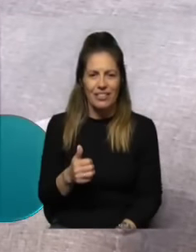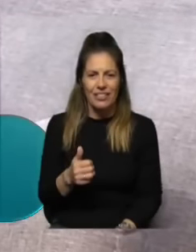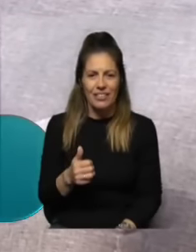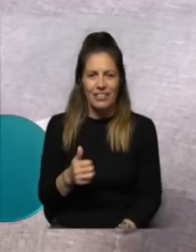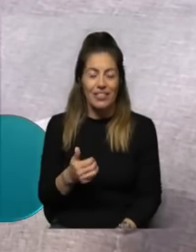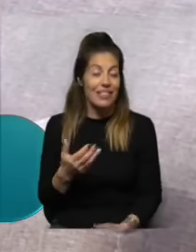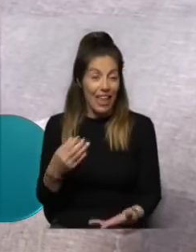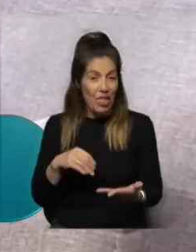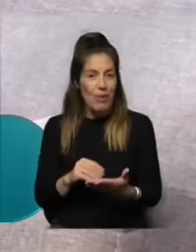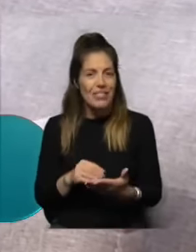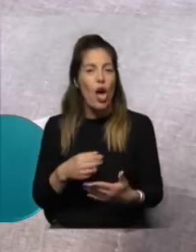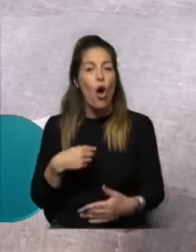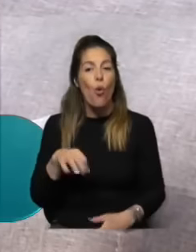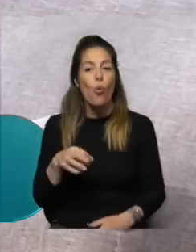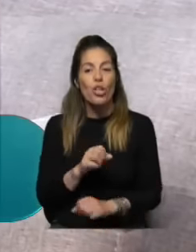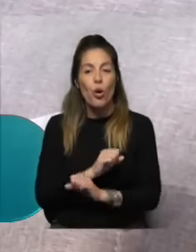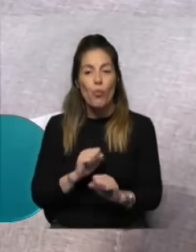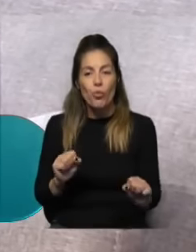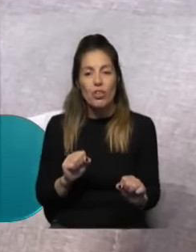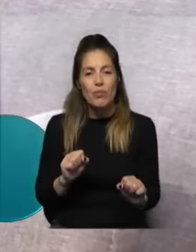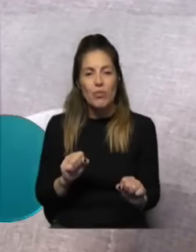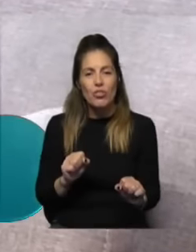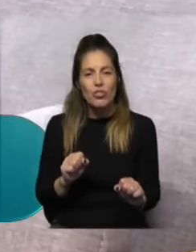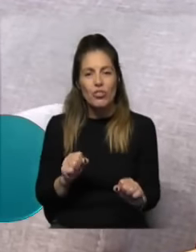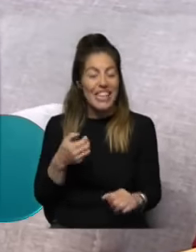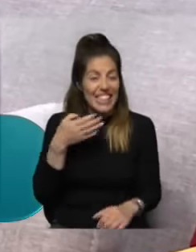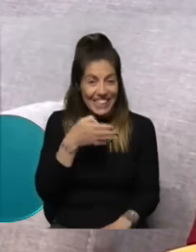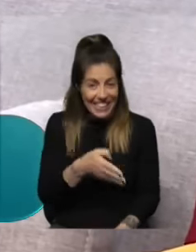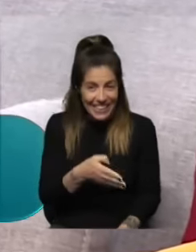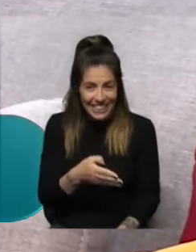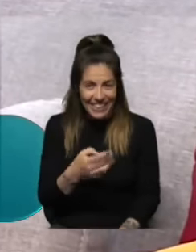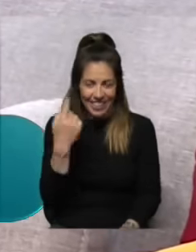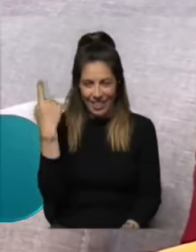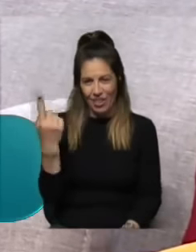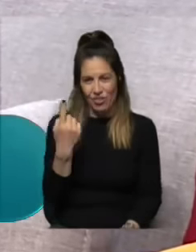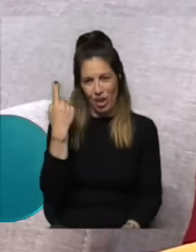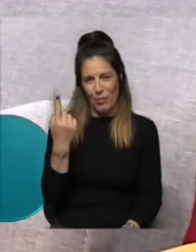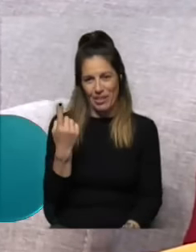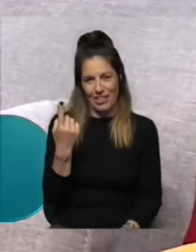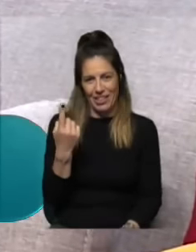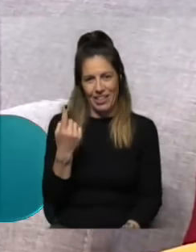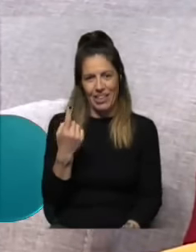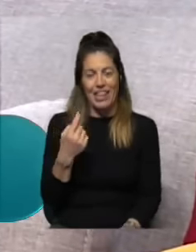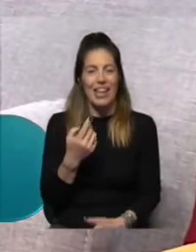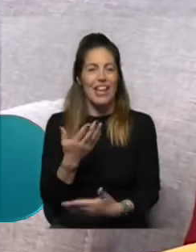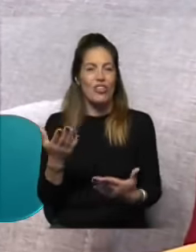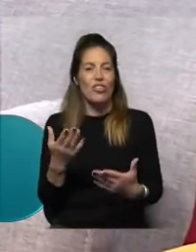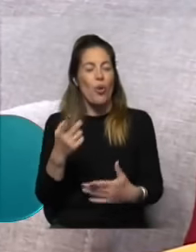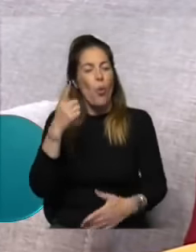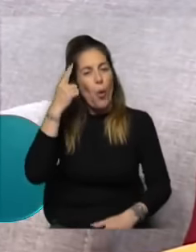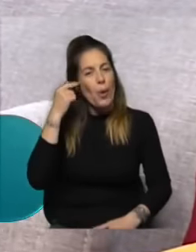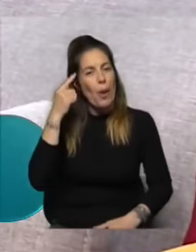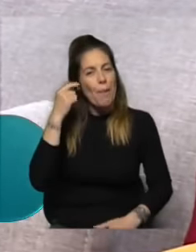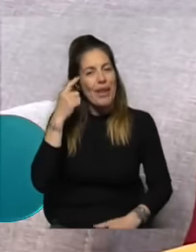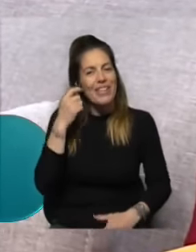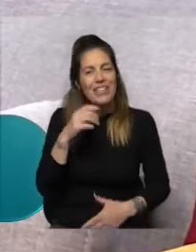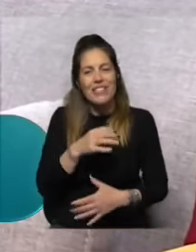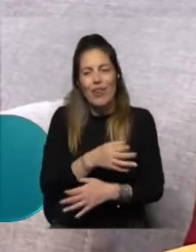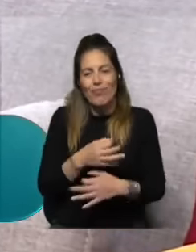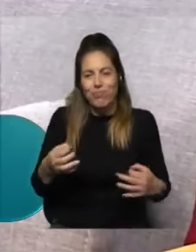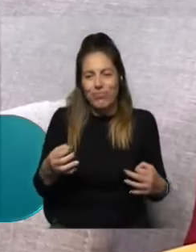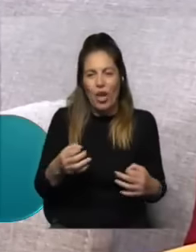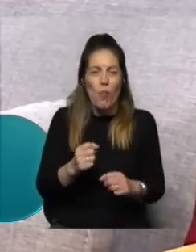Y además fue el único al cual pudimos asistir internacionalmente. Entonces fue como toda una experiencia súper mágica.